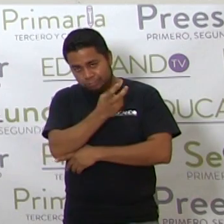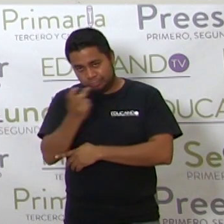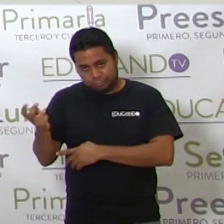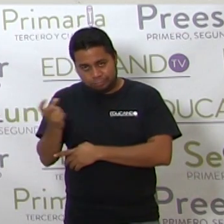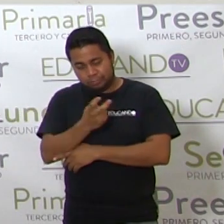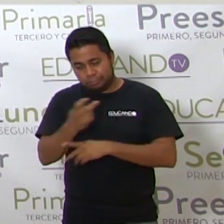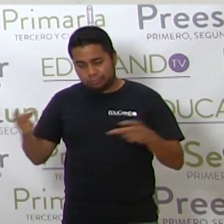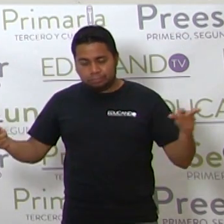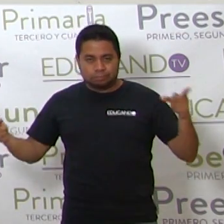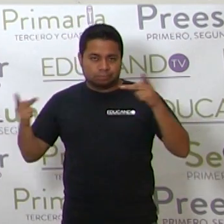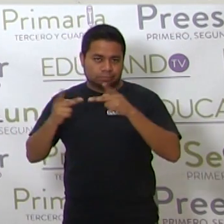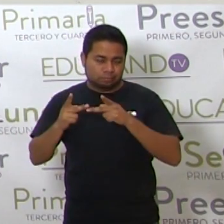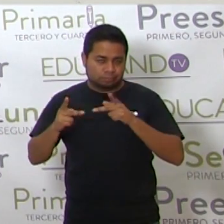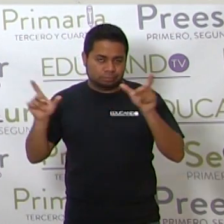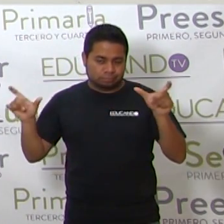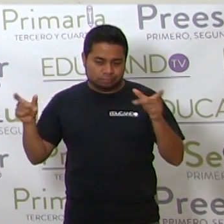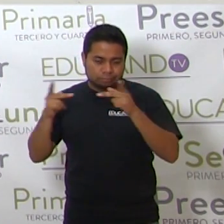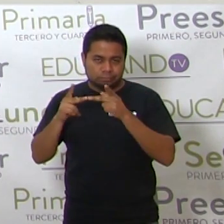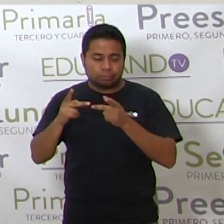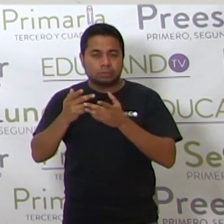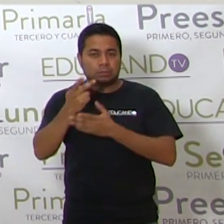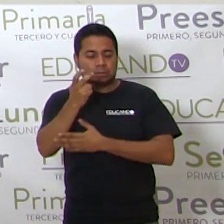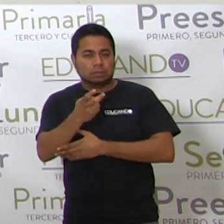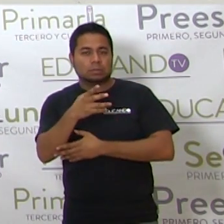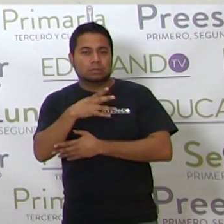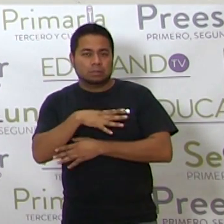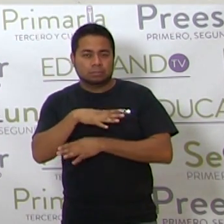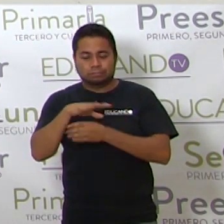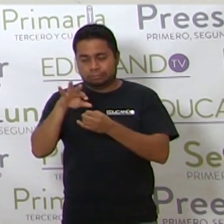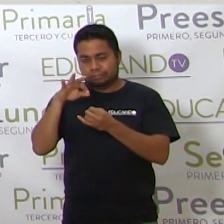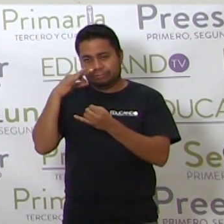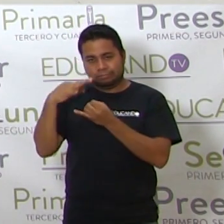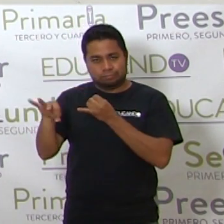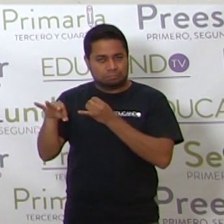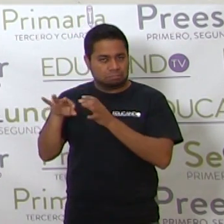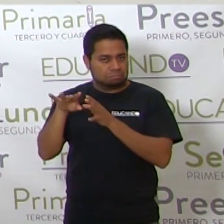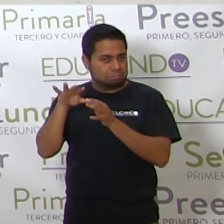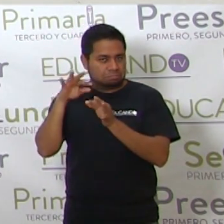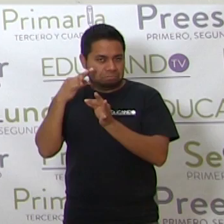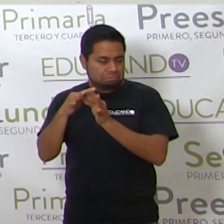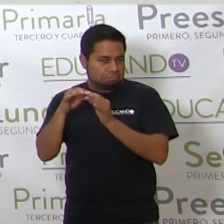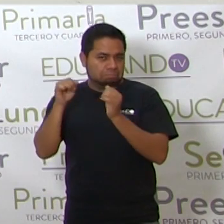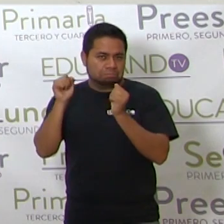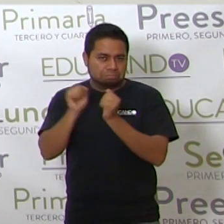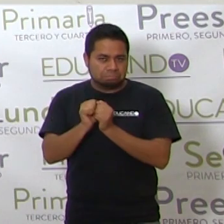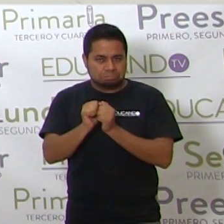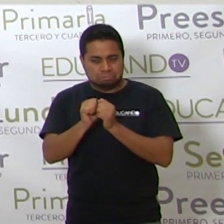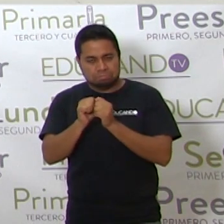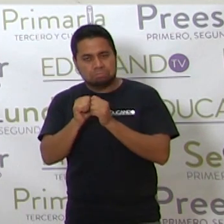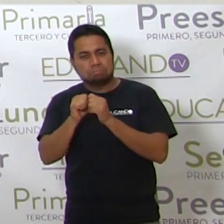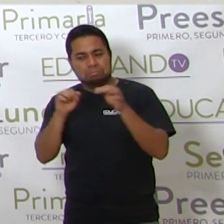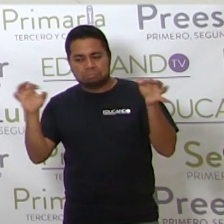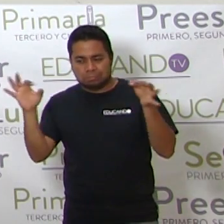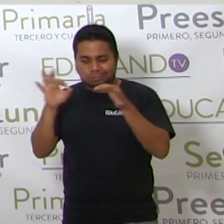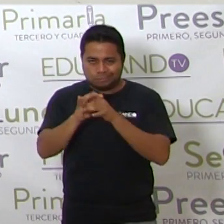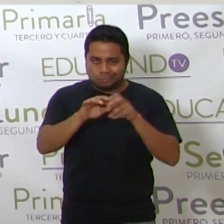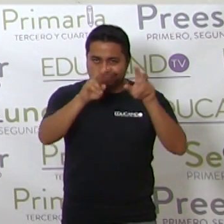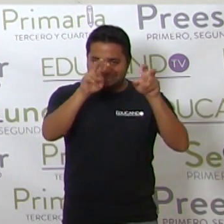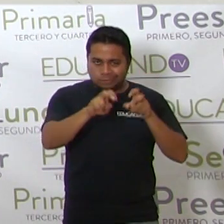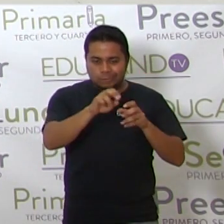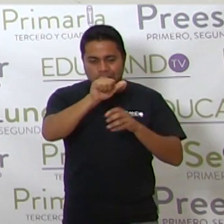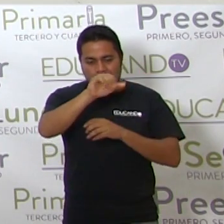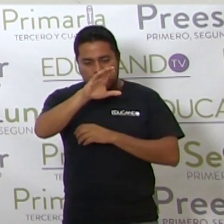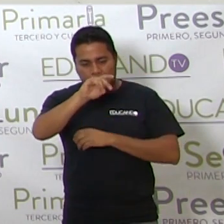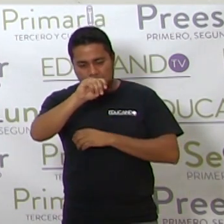esta y así es como tenemos concluida nuestra relación entre lo que son títulos de